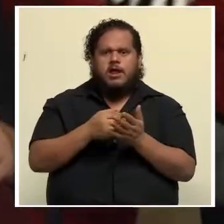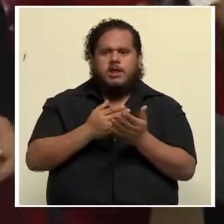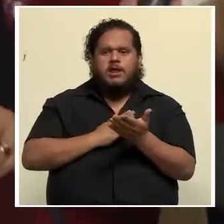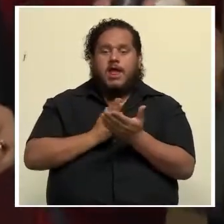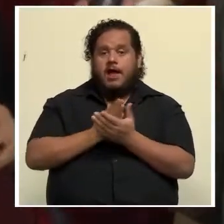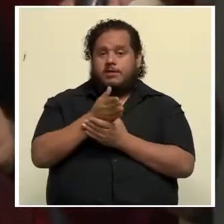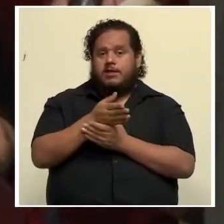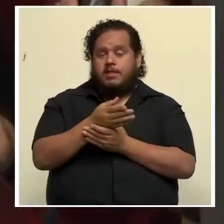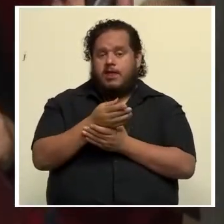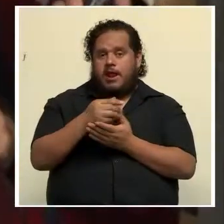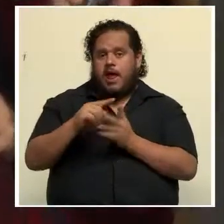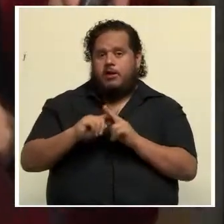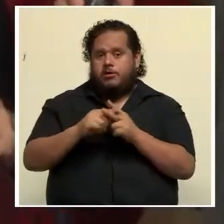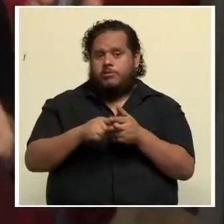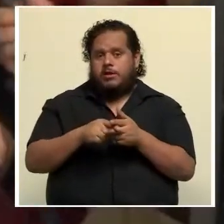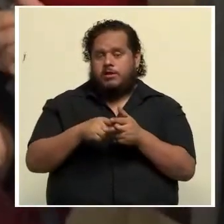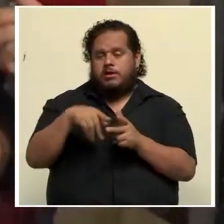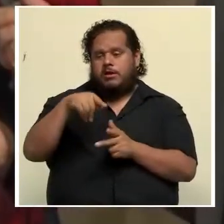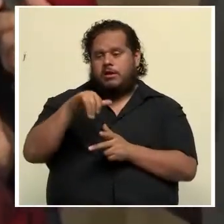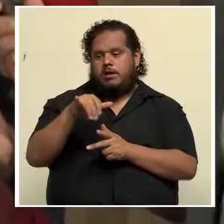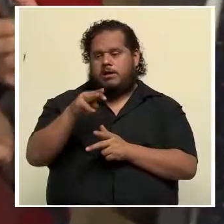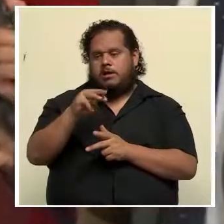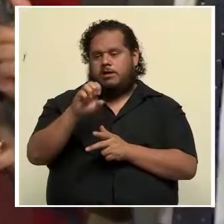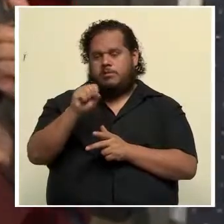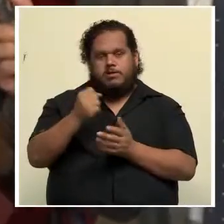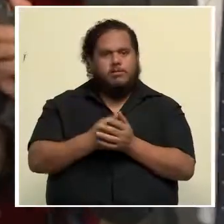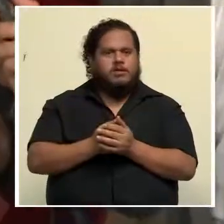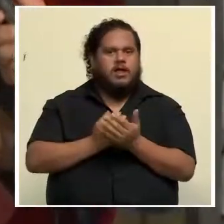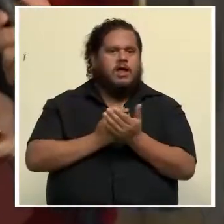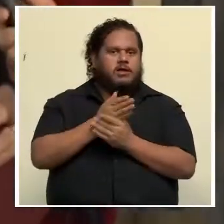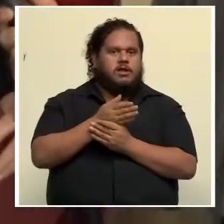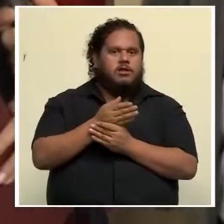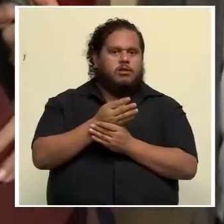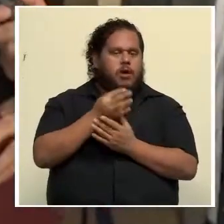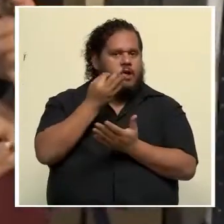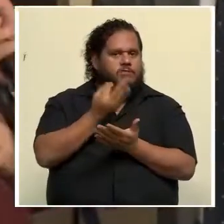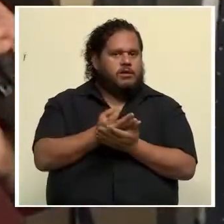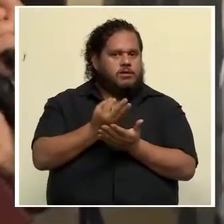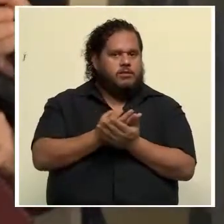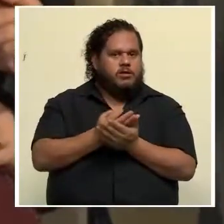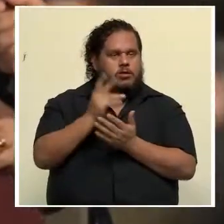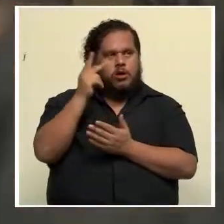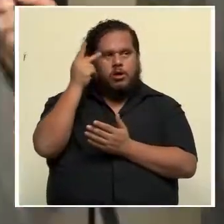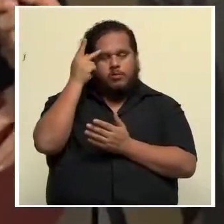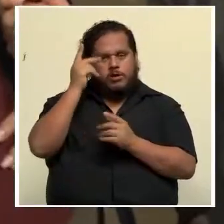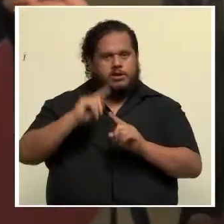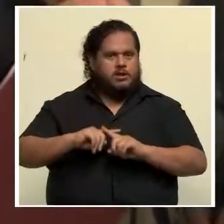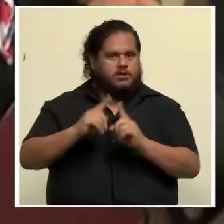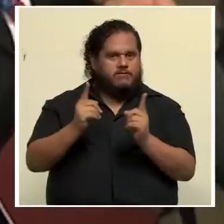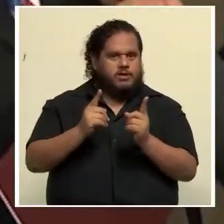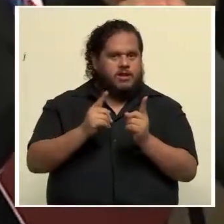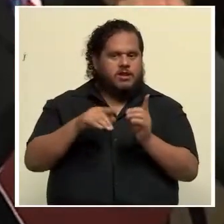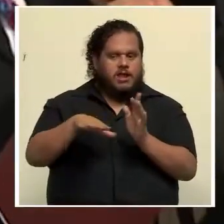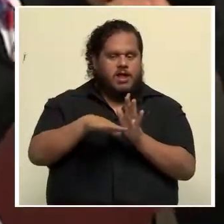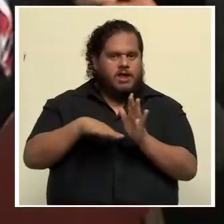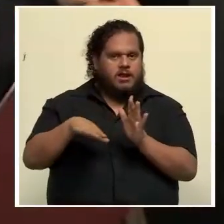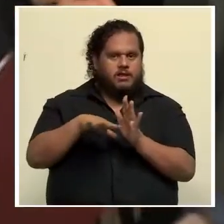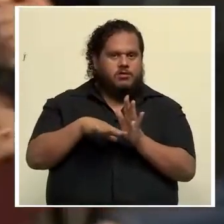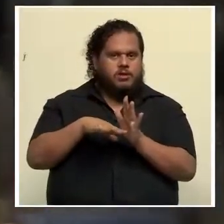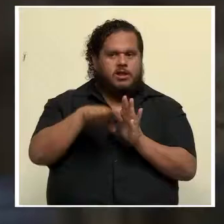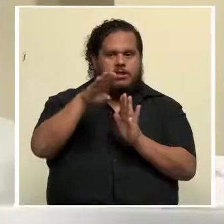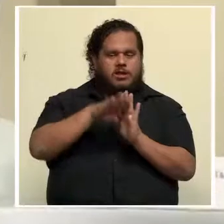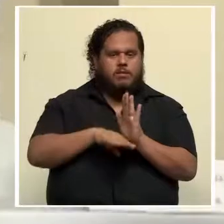crédito. Para las pymes, acceso a financiamiento, políticas diferenciadas en las zonas de